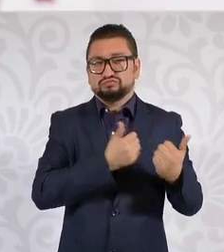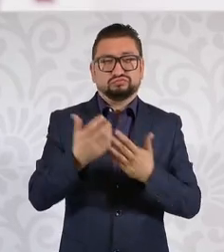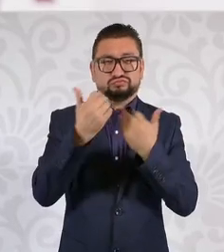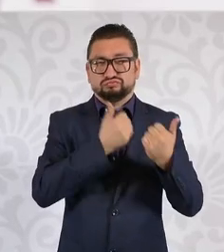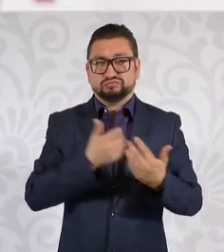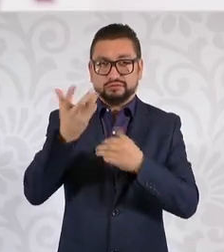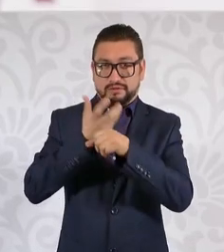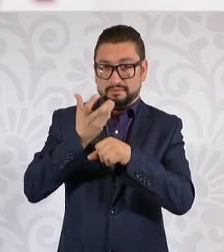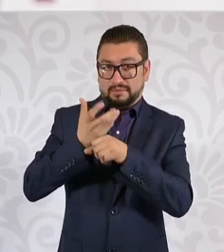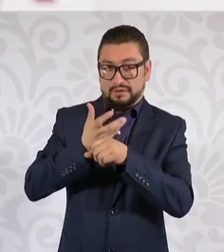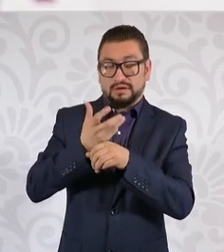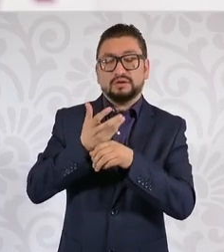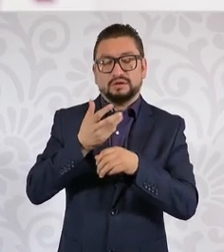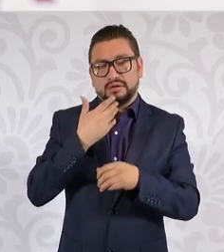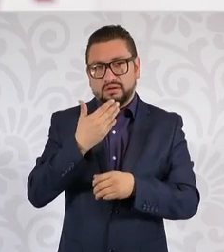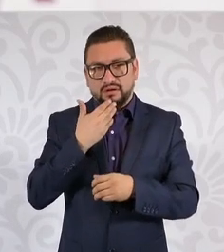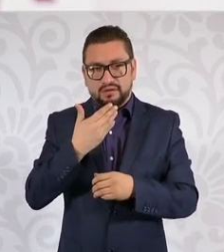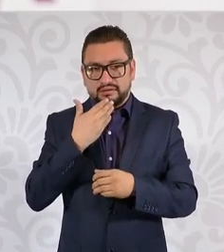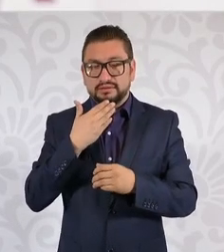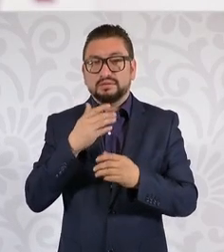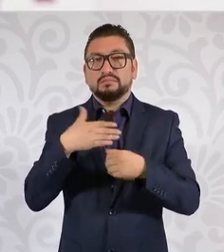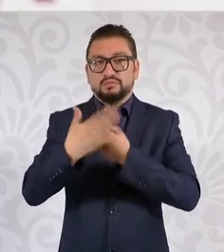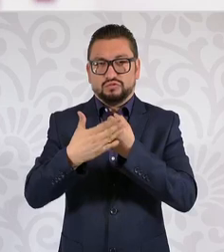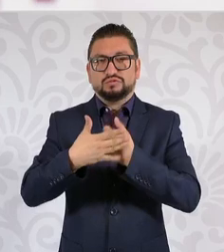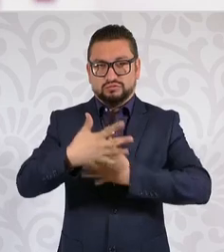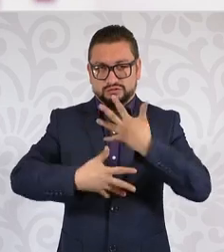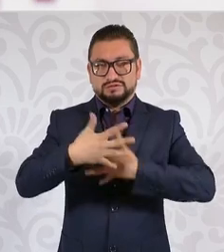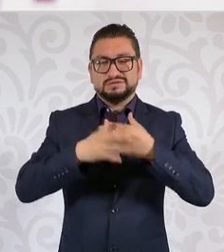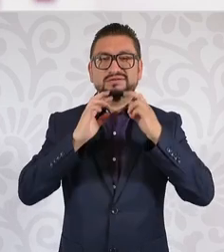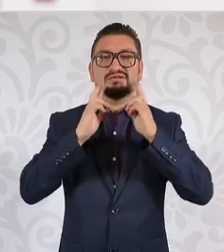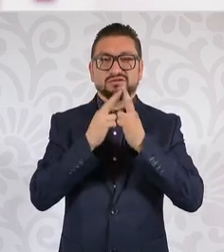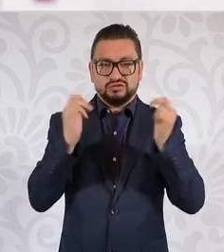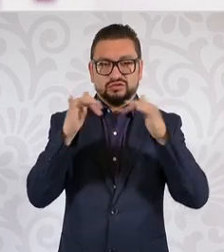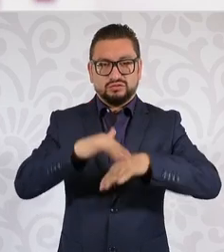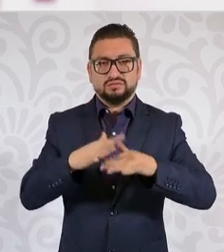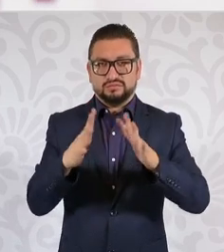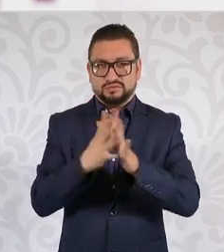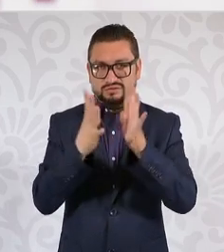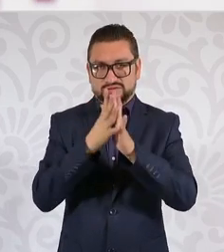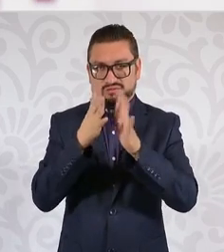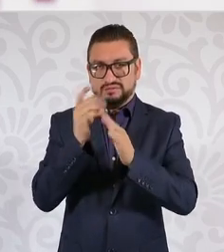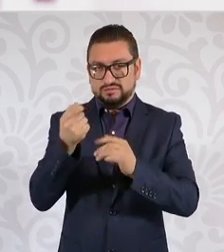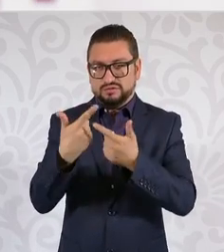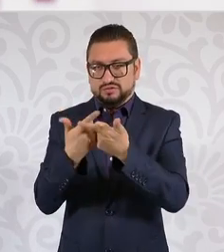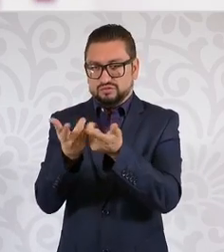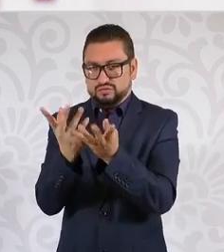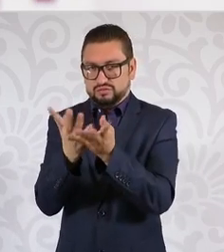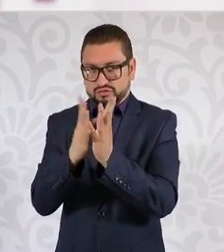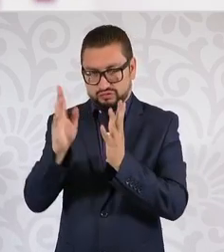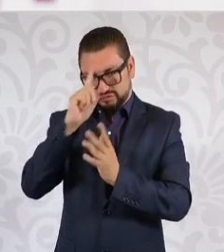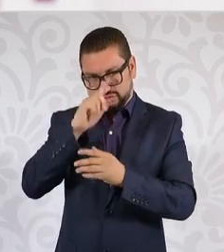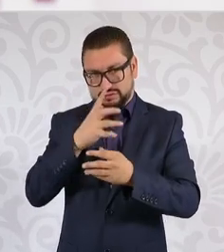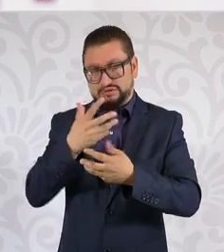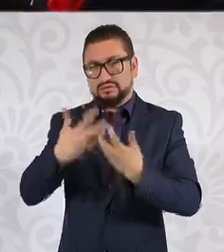Unidos. Y viene esta reunión del 15, en donde también está participando el Consejo Coordinador Empresarial. ¿Le